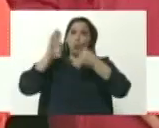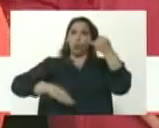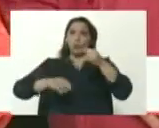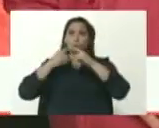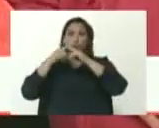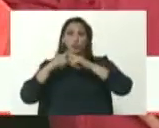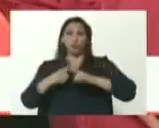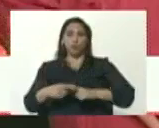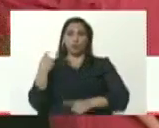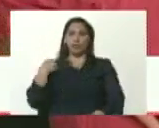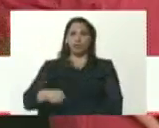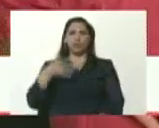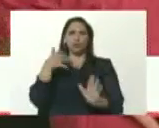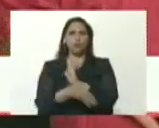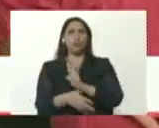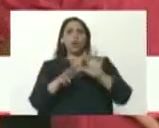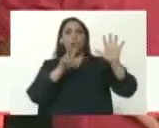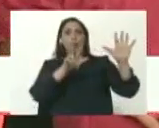que hemos tenido de las